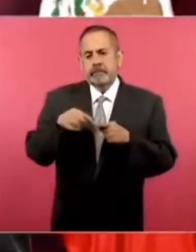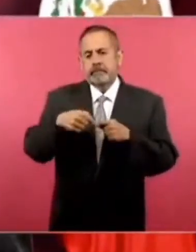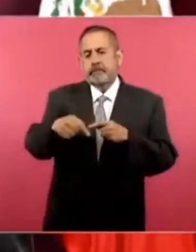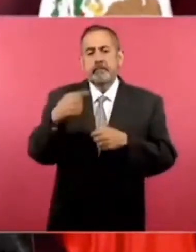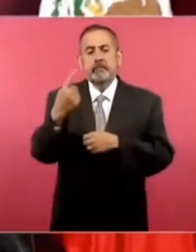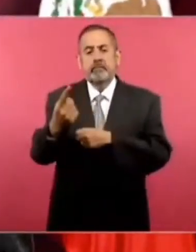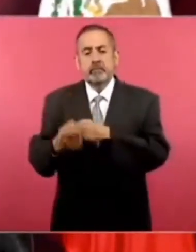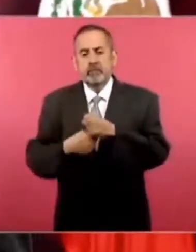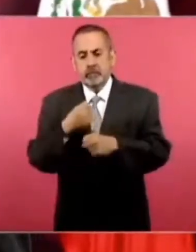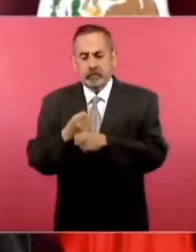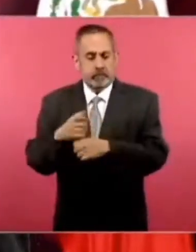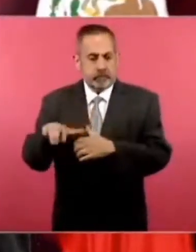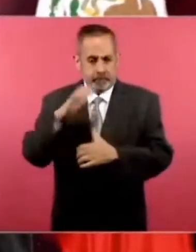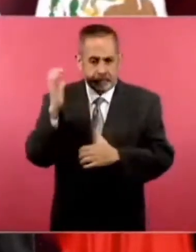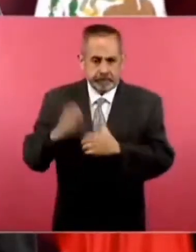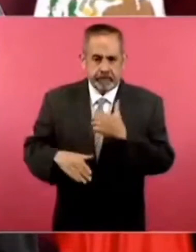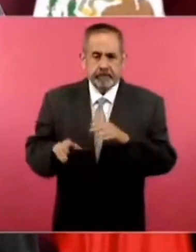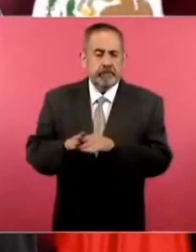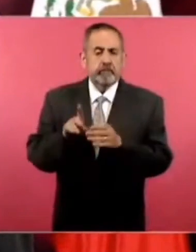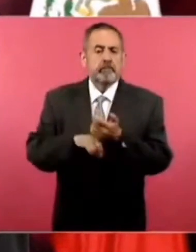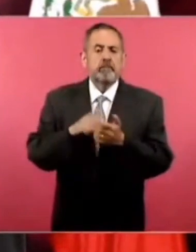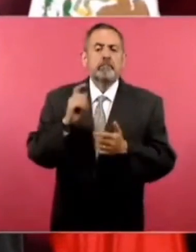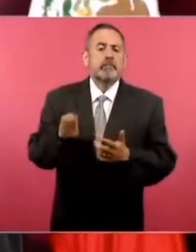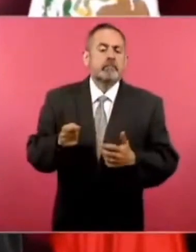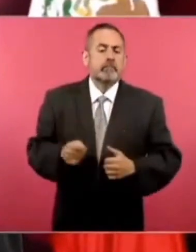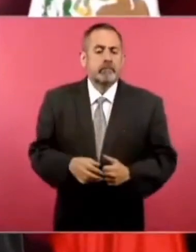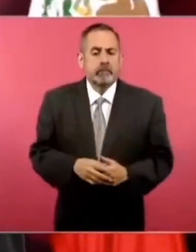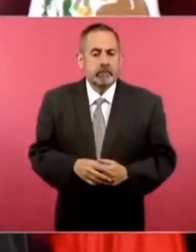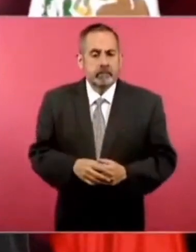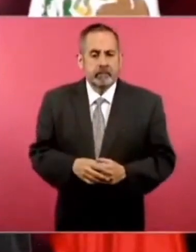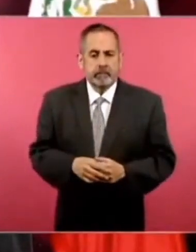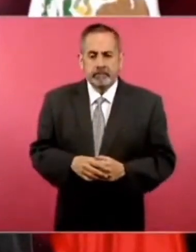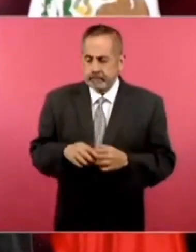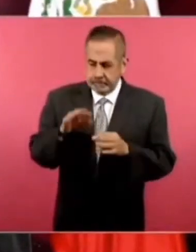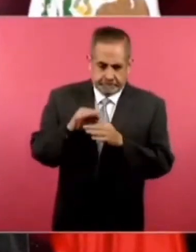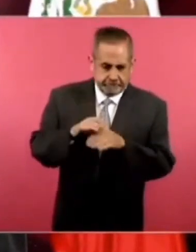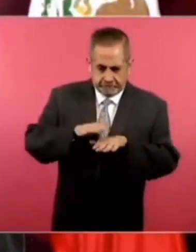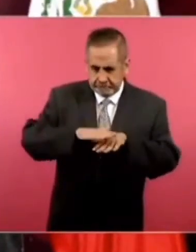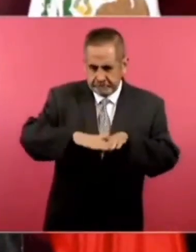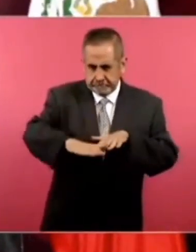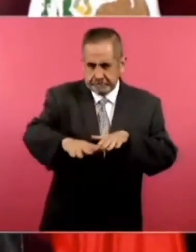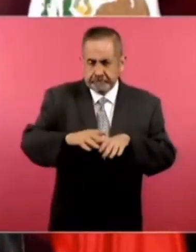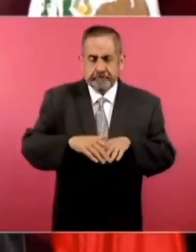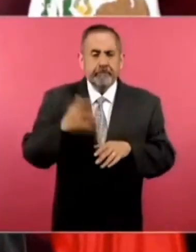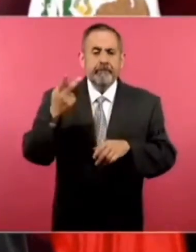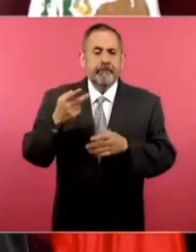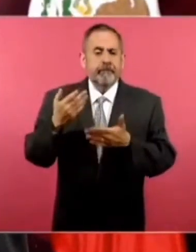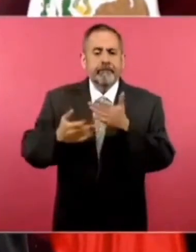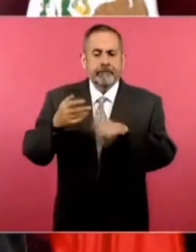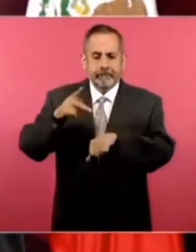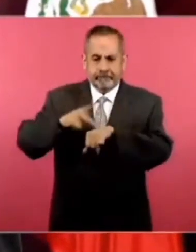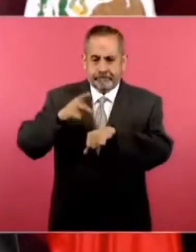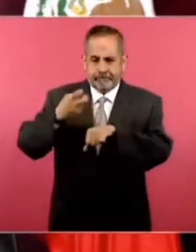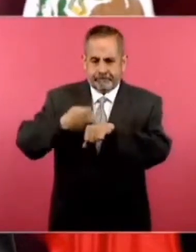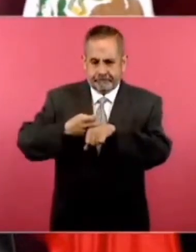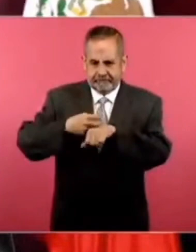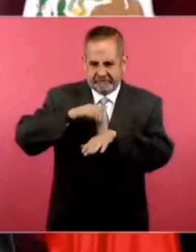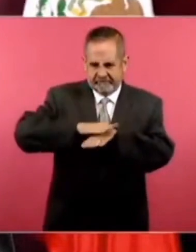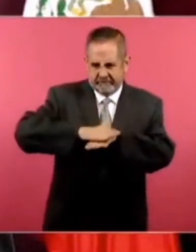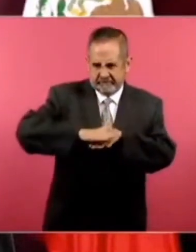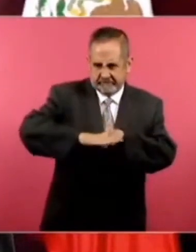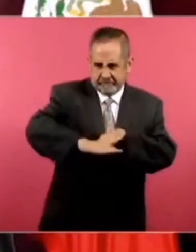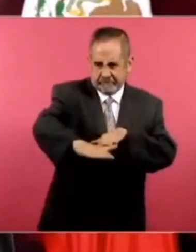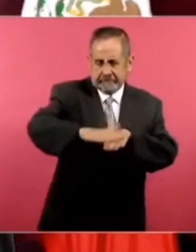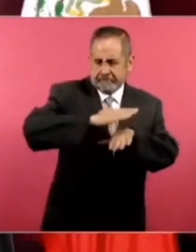año próximo, ya está la terracería, falta la pavimentación,